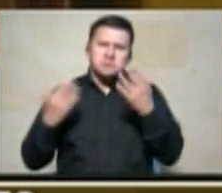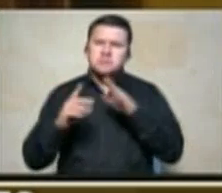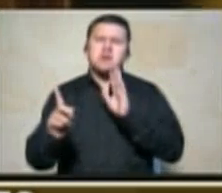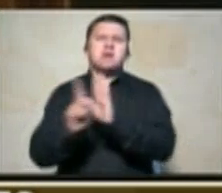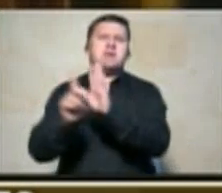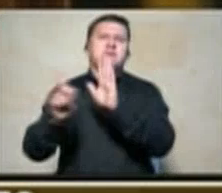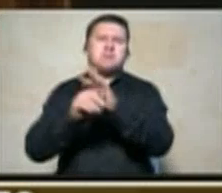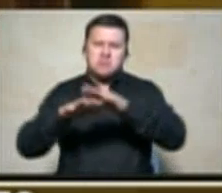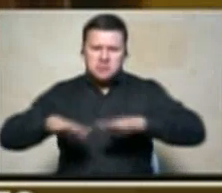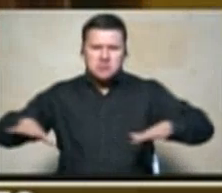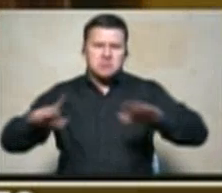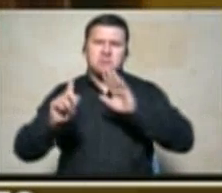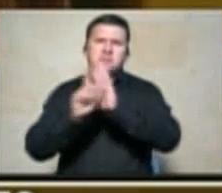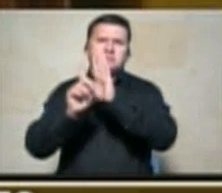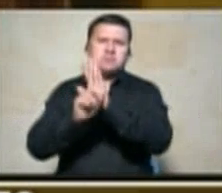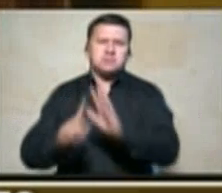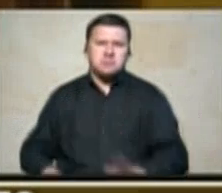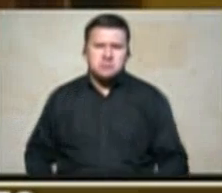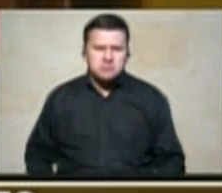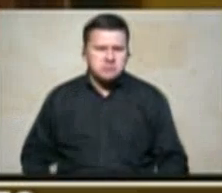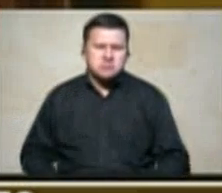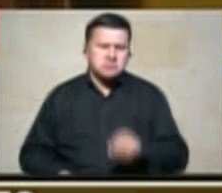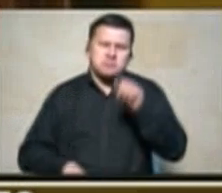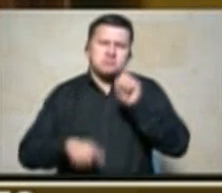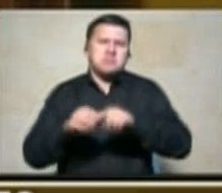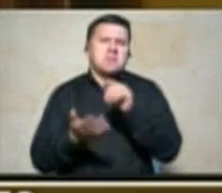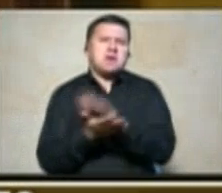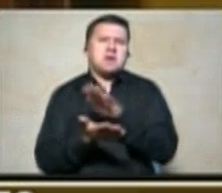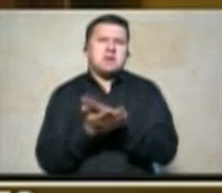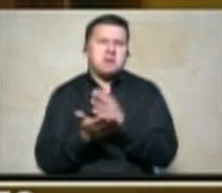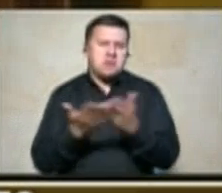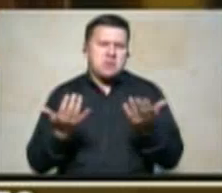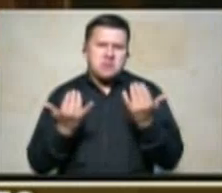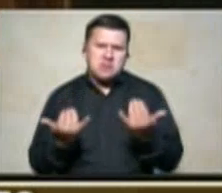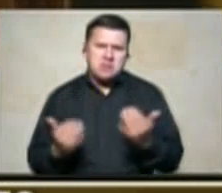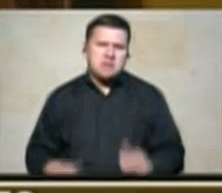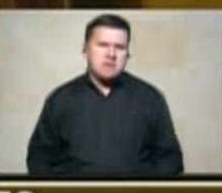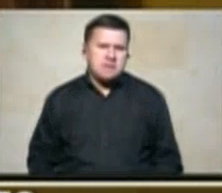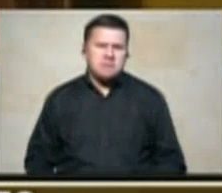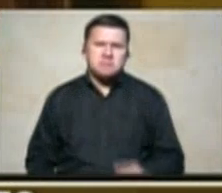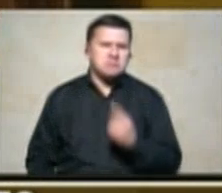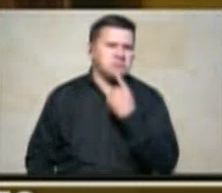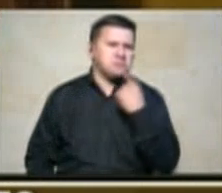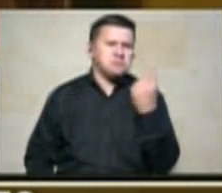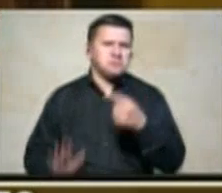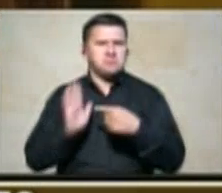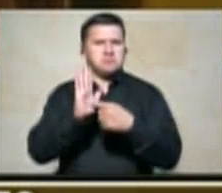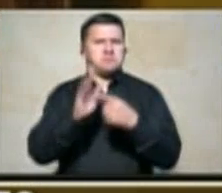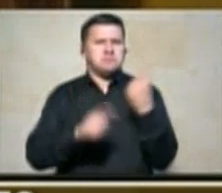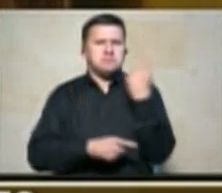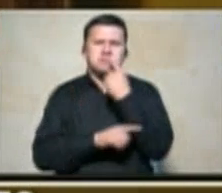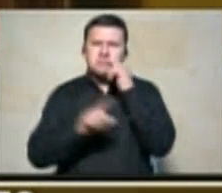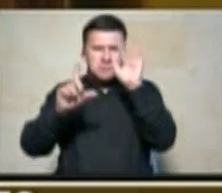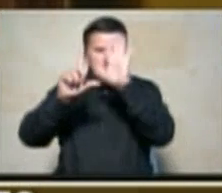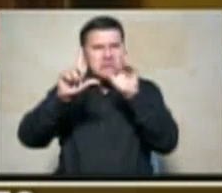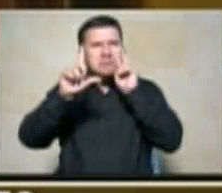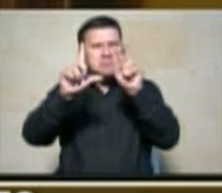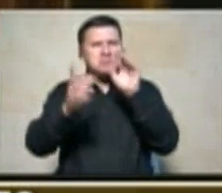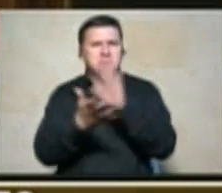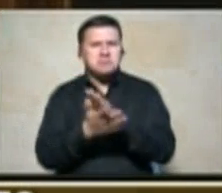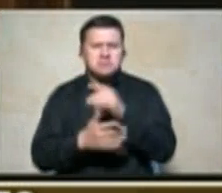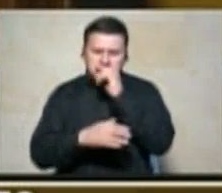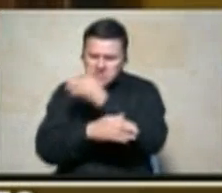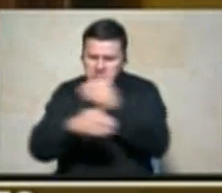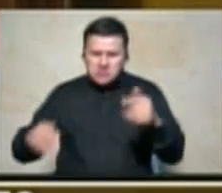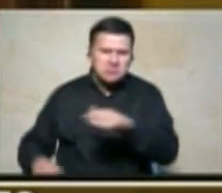hoy, como lo ha mostrado en sus videos, que los niños sigan siendo víctimas de